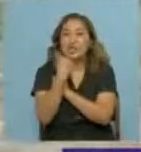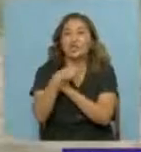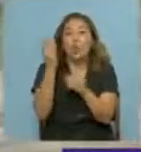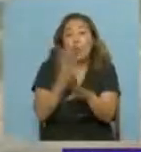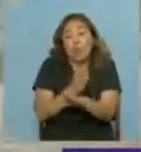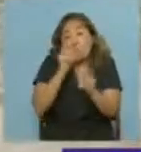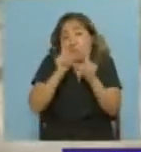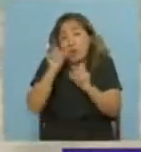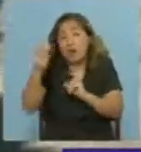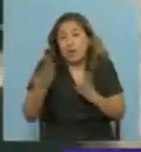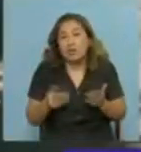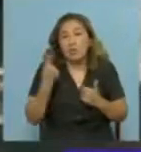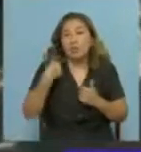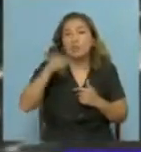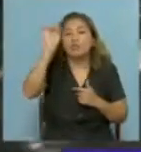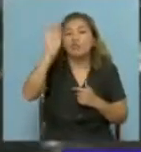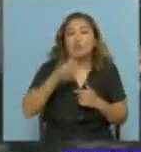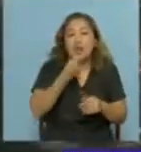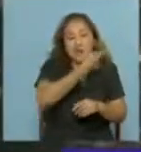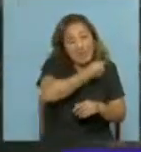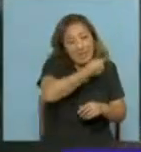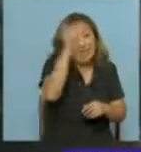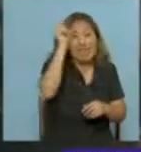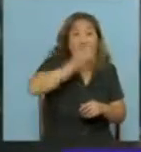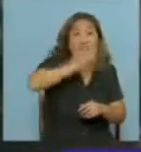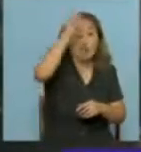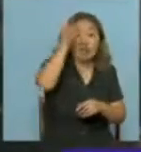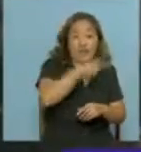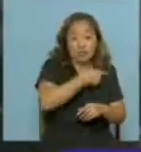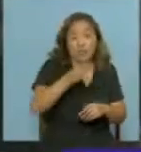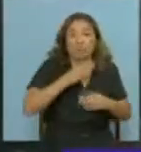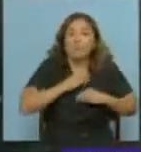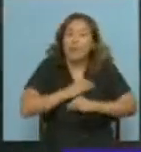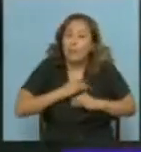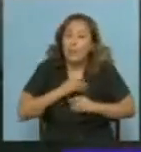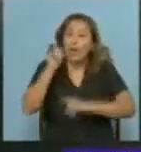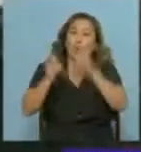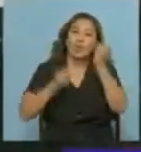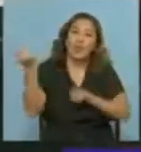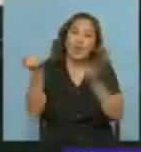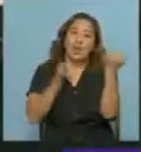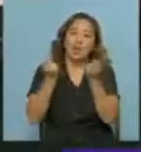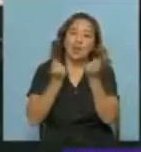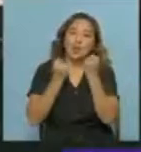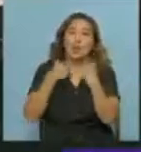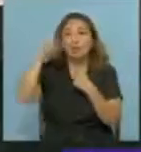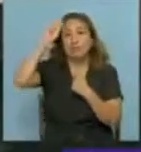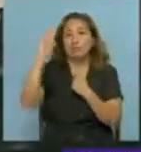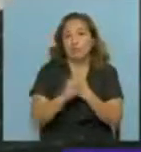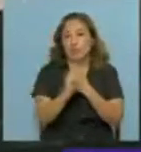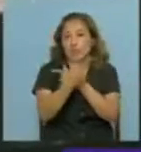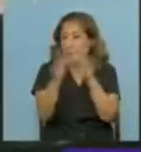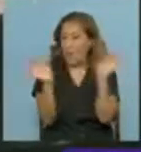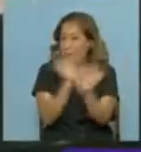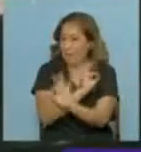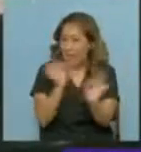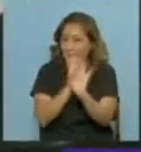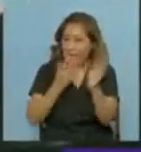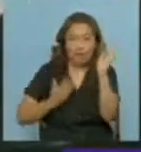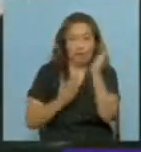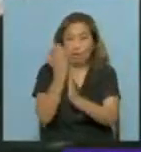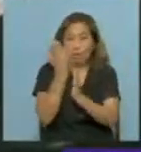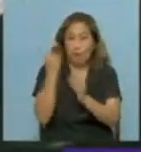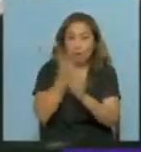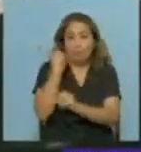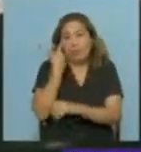primera etapa, sino solamente de norte a sur. Lamentablemente hay algunos autos que no respetan los dos vallados que hay.